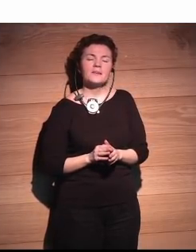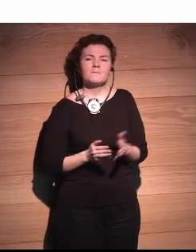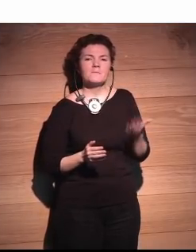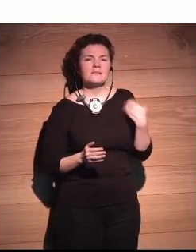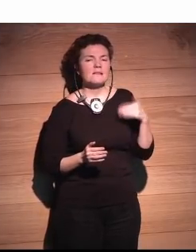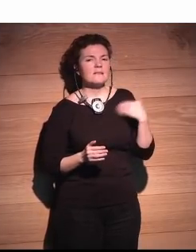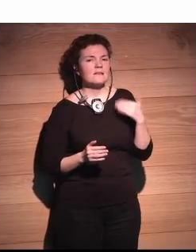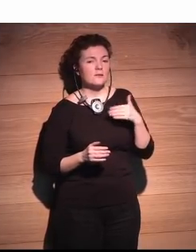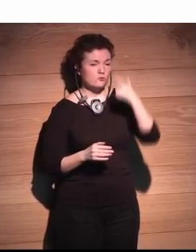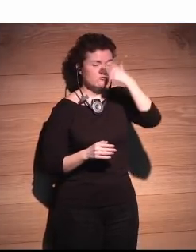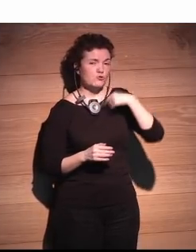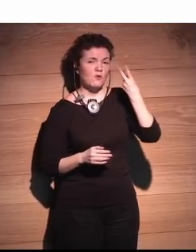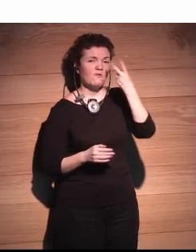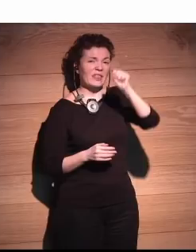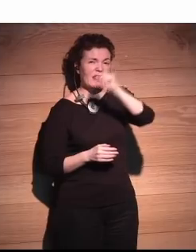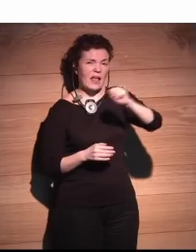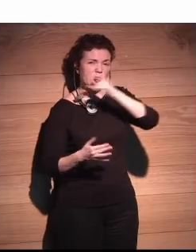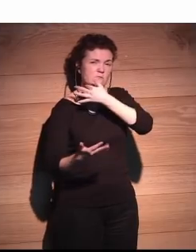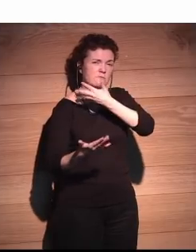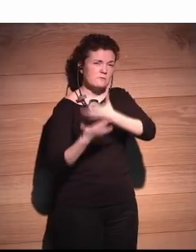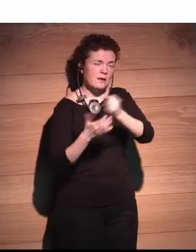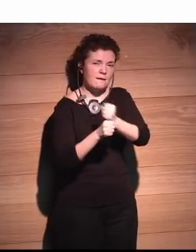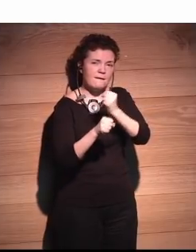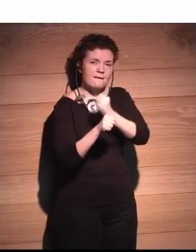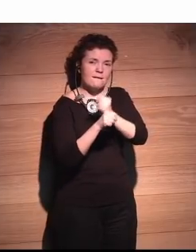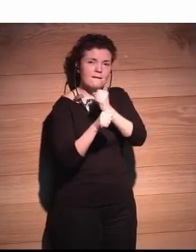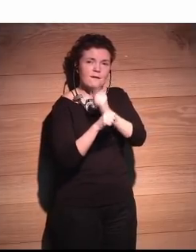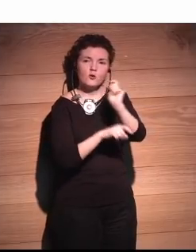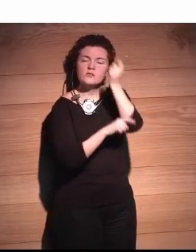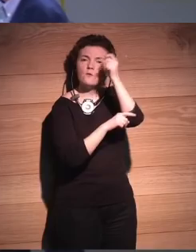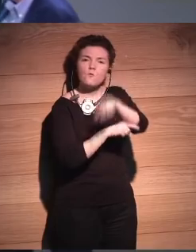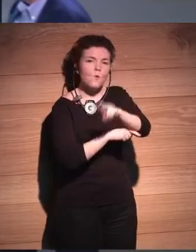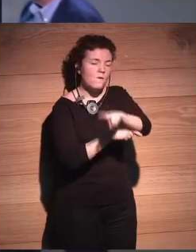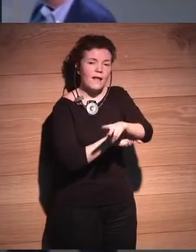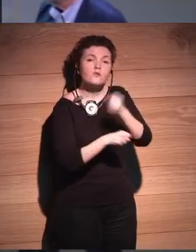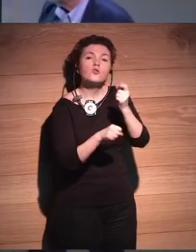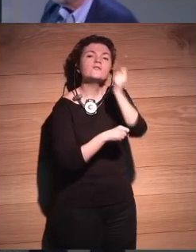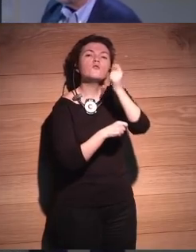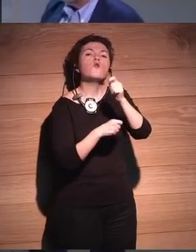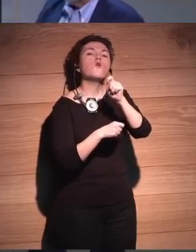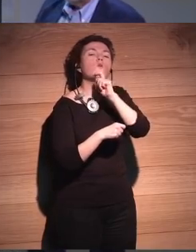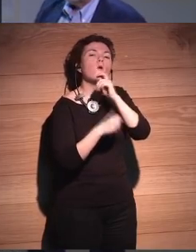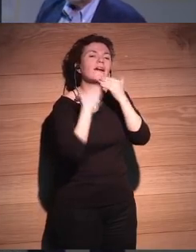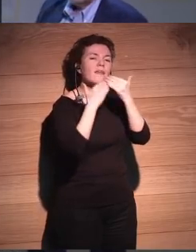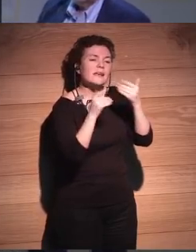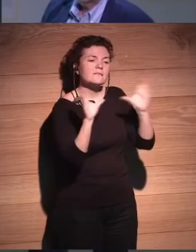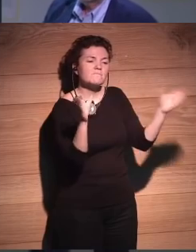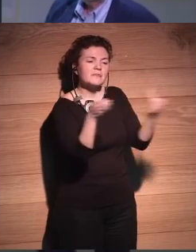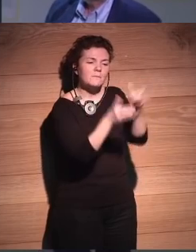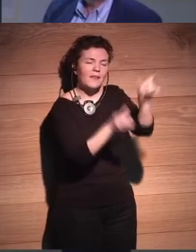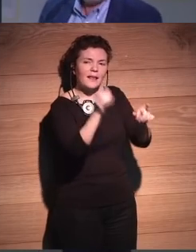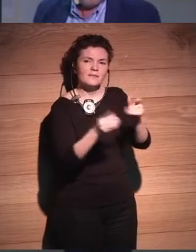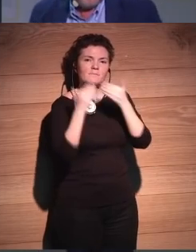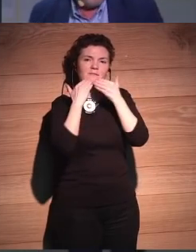bueno, yo llevo 20 años trabajando en esto y jamás lo había logrado sin la ayuda de toda esta gente que tenemos aquí.